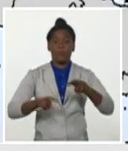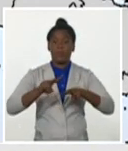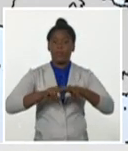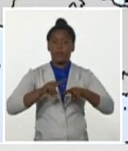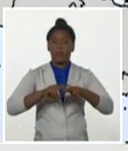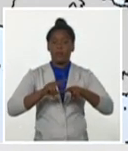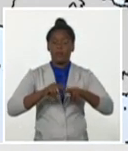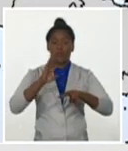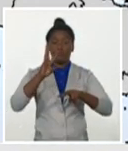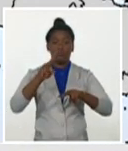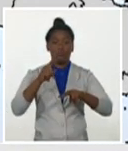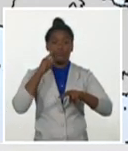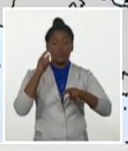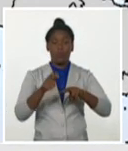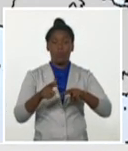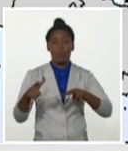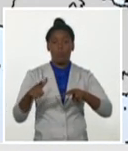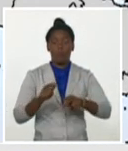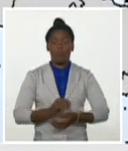cifra muy elevada,